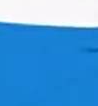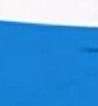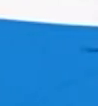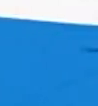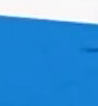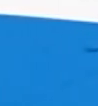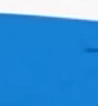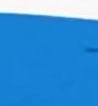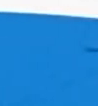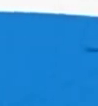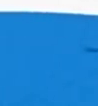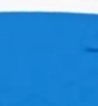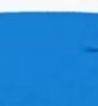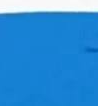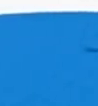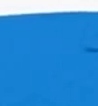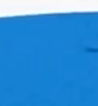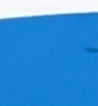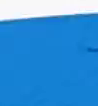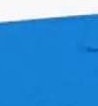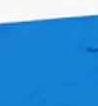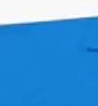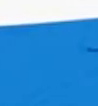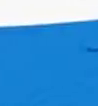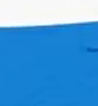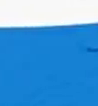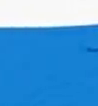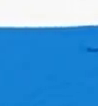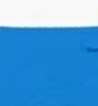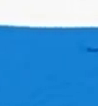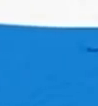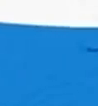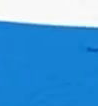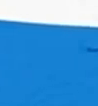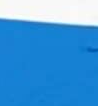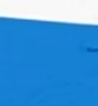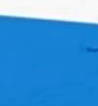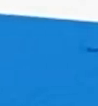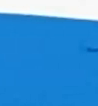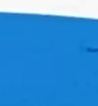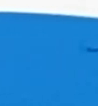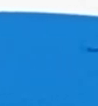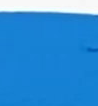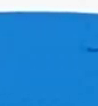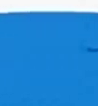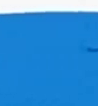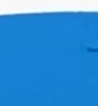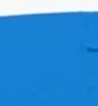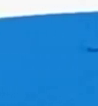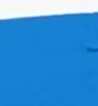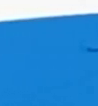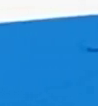Juega creyendo que será posible. Esto fue el sorteo Loto.